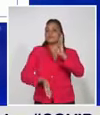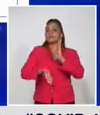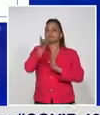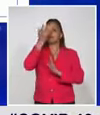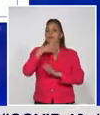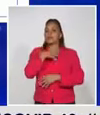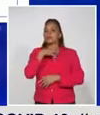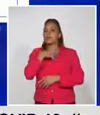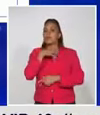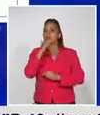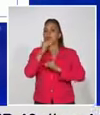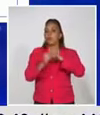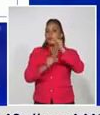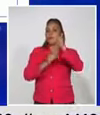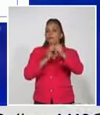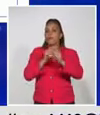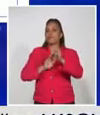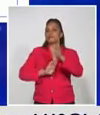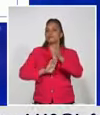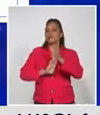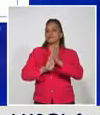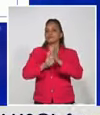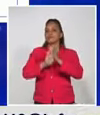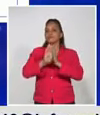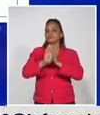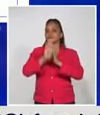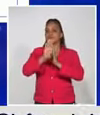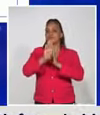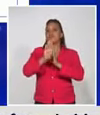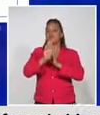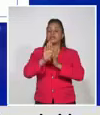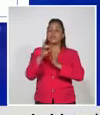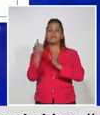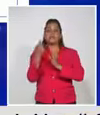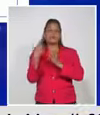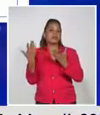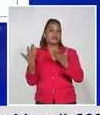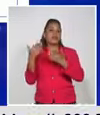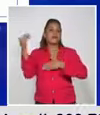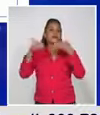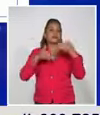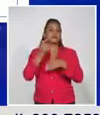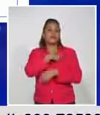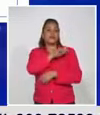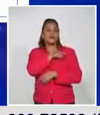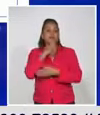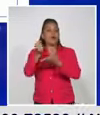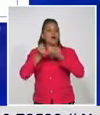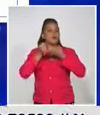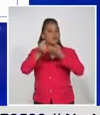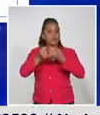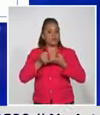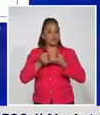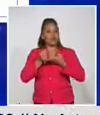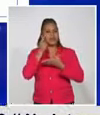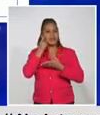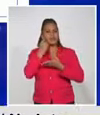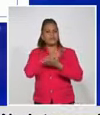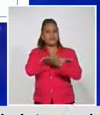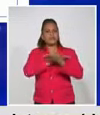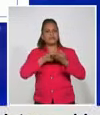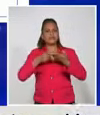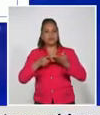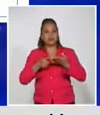ido aportando y la necesidad de la participación de la población. Ahí ustedes tienen en la semana